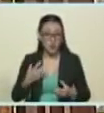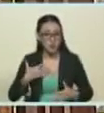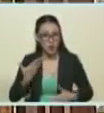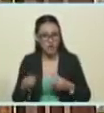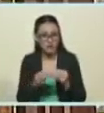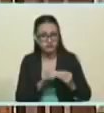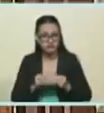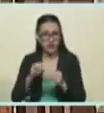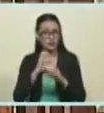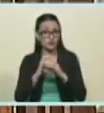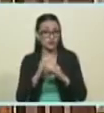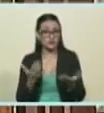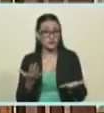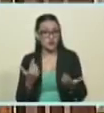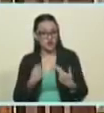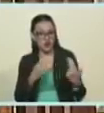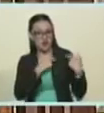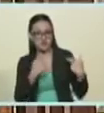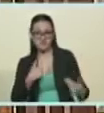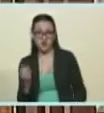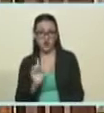¿verdad?